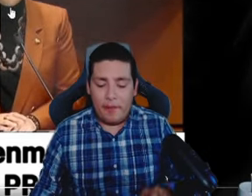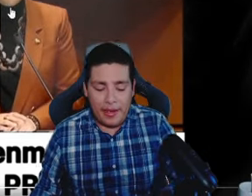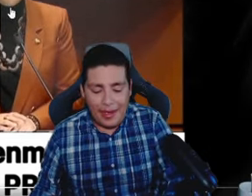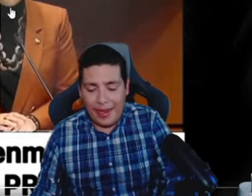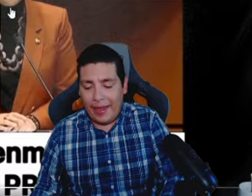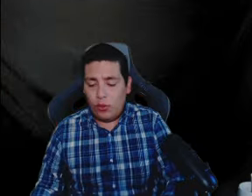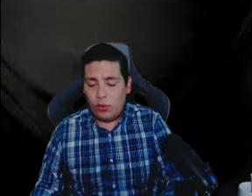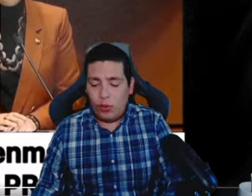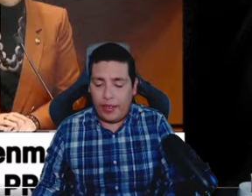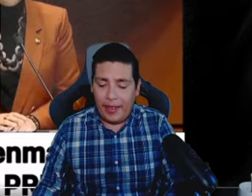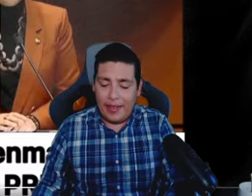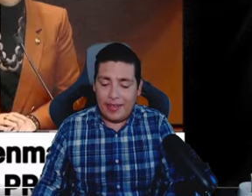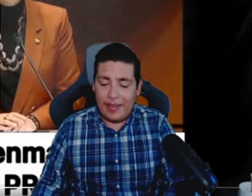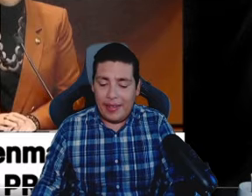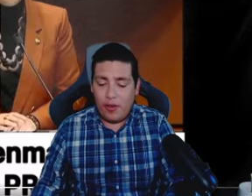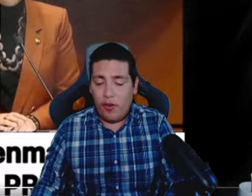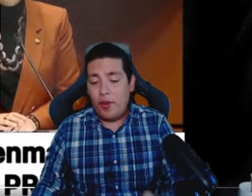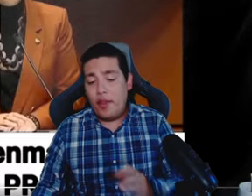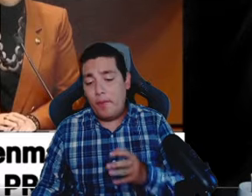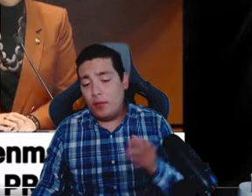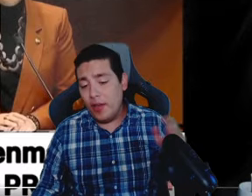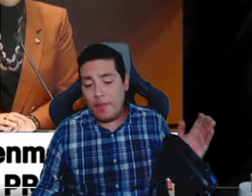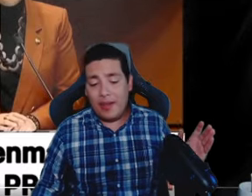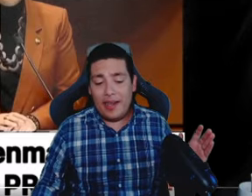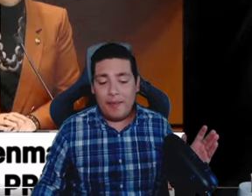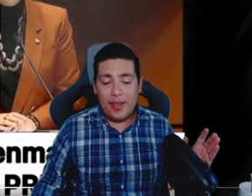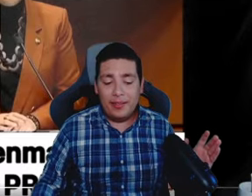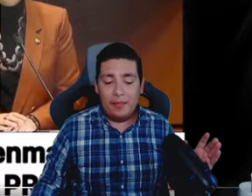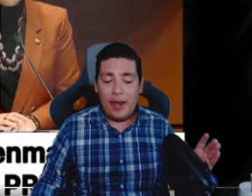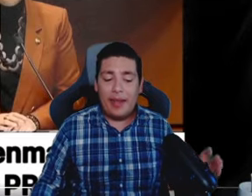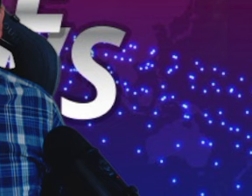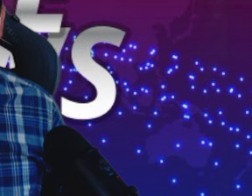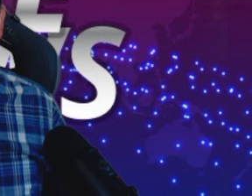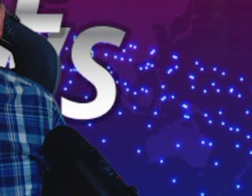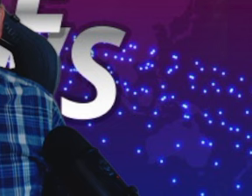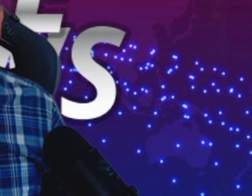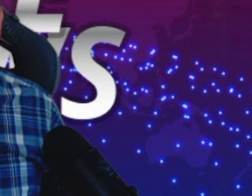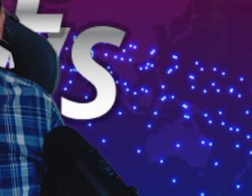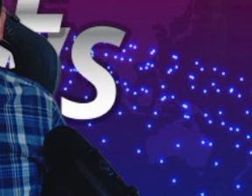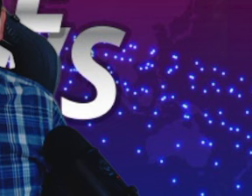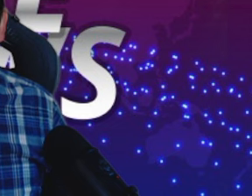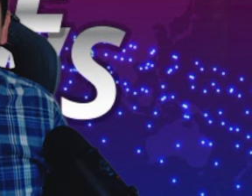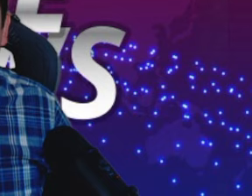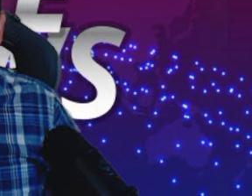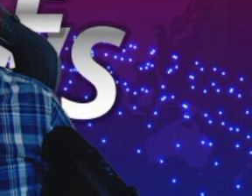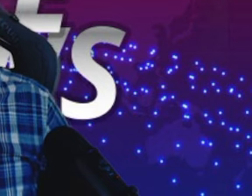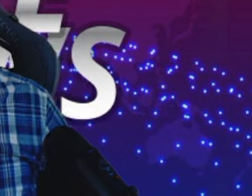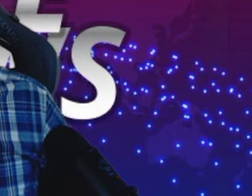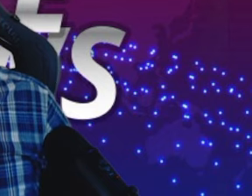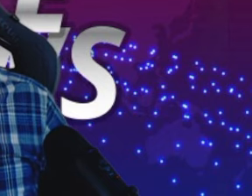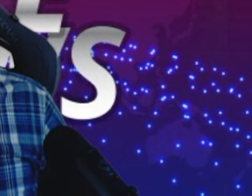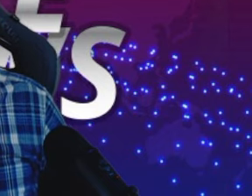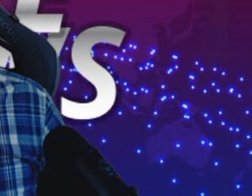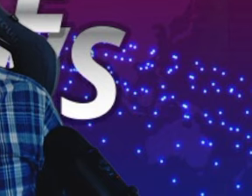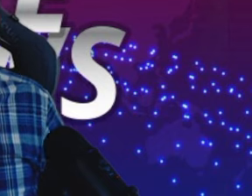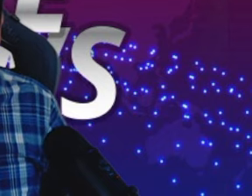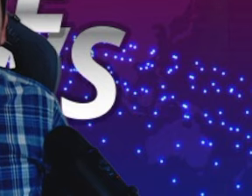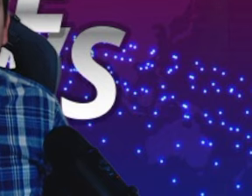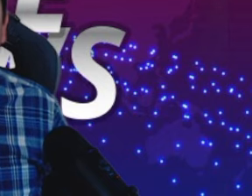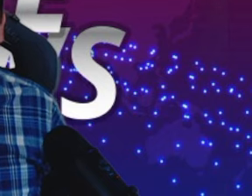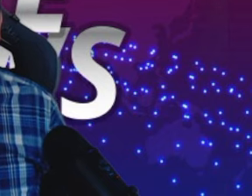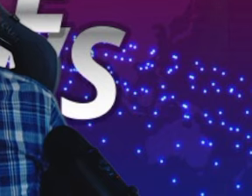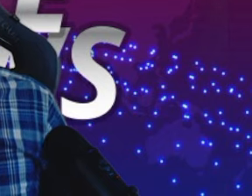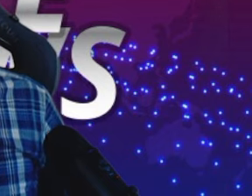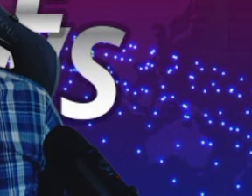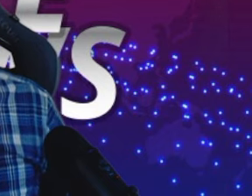está, familia, esto que se dijo, y pues una madrina más para Kenia López Rabadán y la otra diputada que no la toman